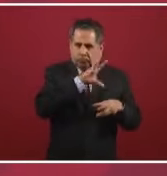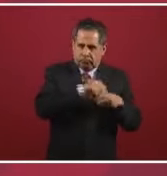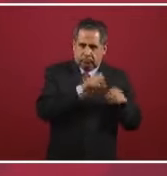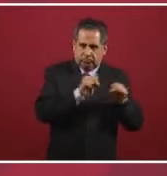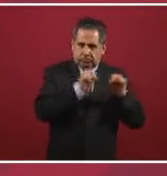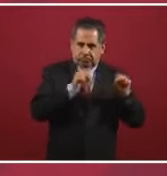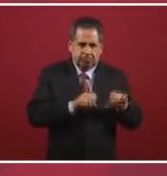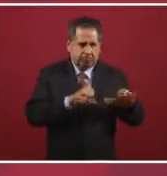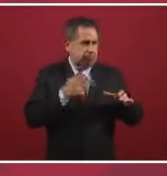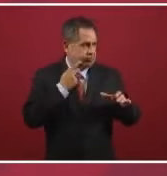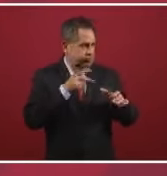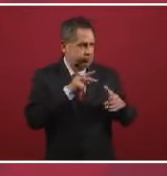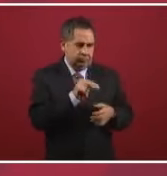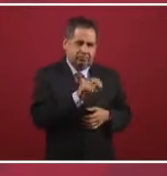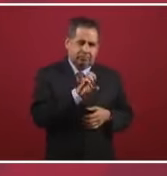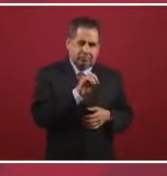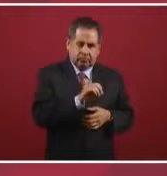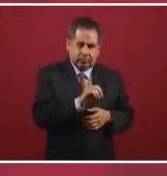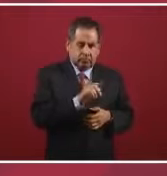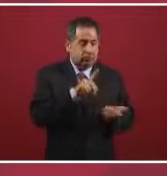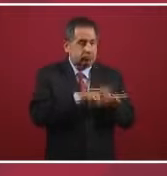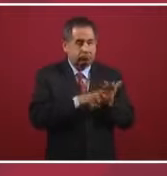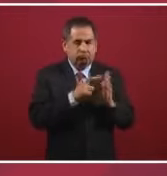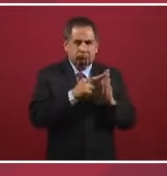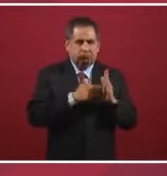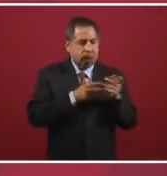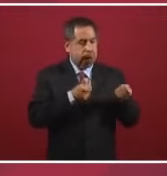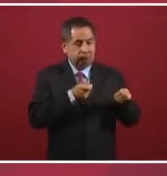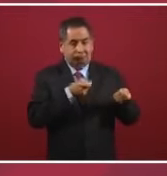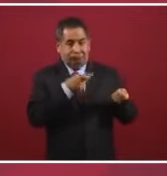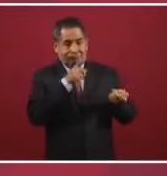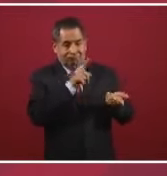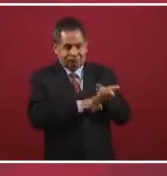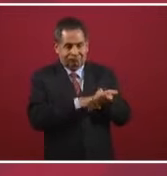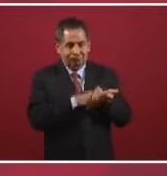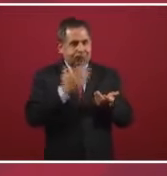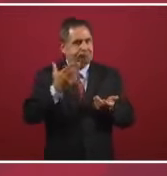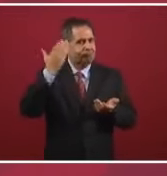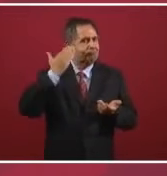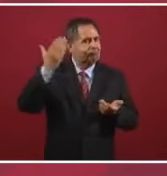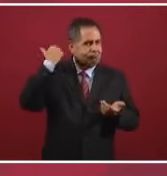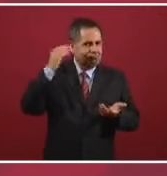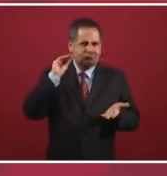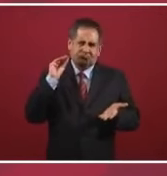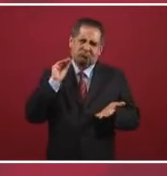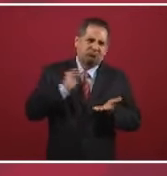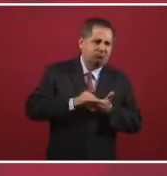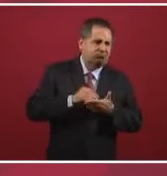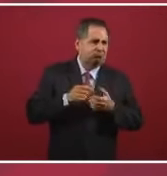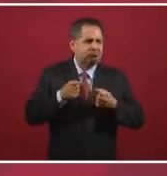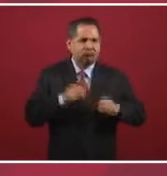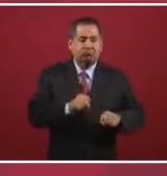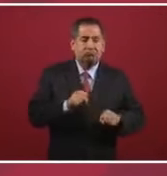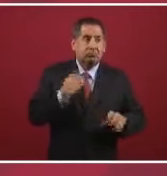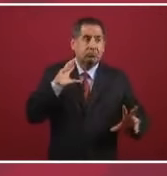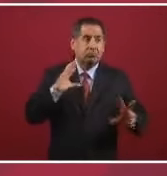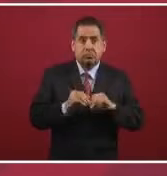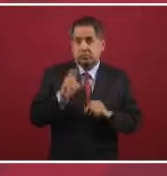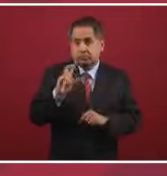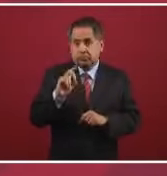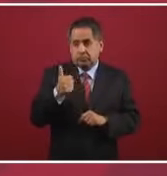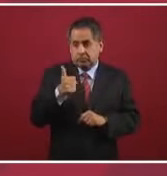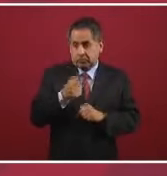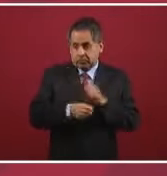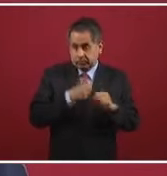sistema político neoliberal, el régimen neoliberal impuesto desde hace 36